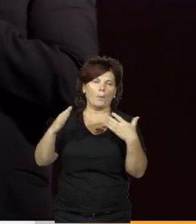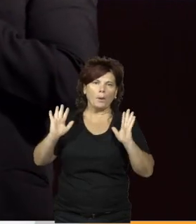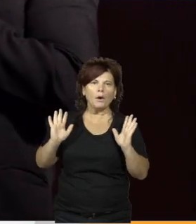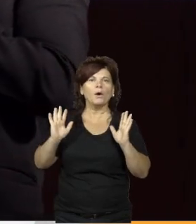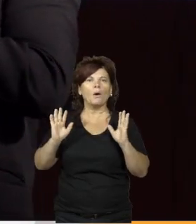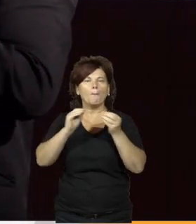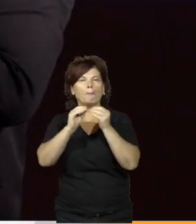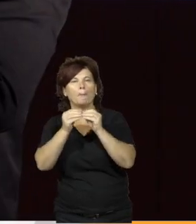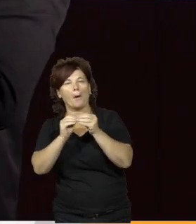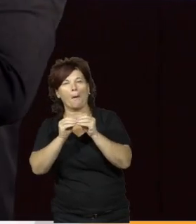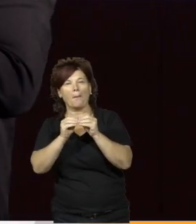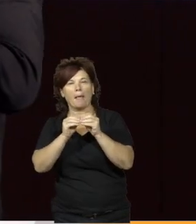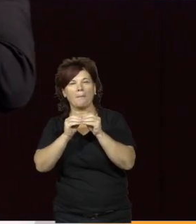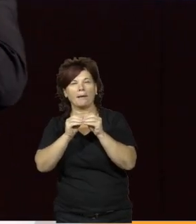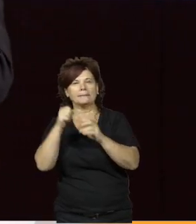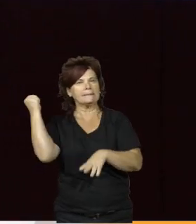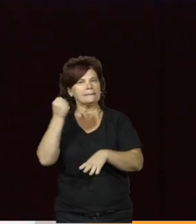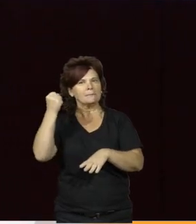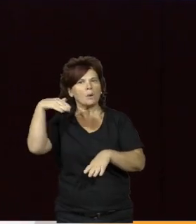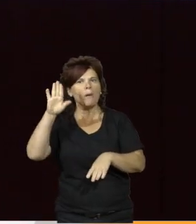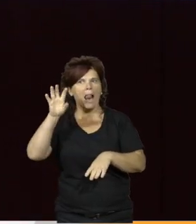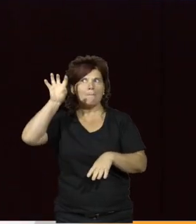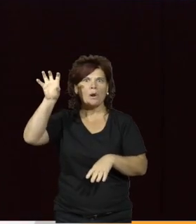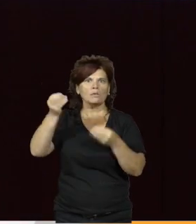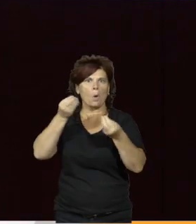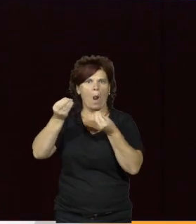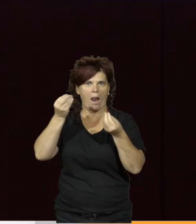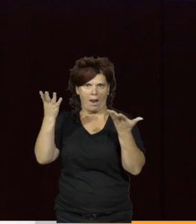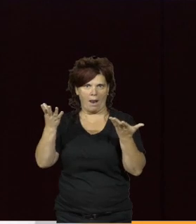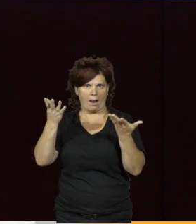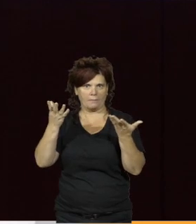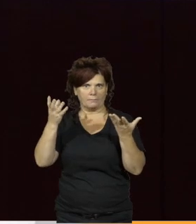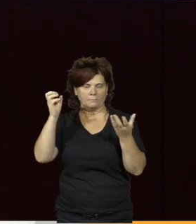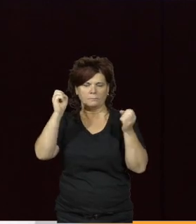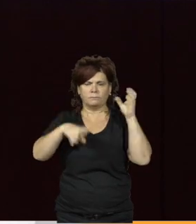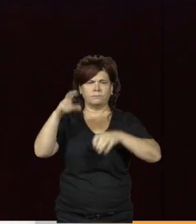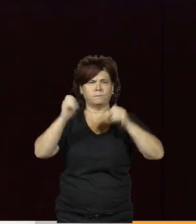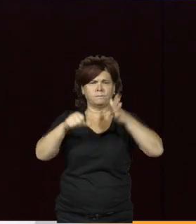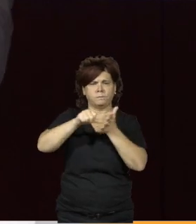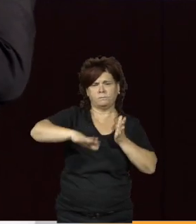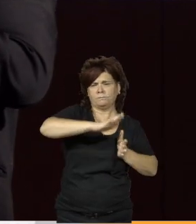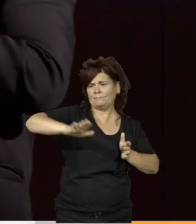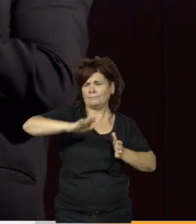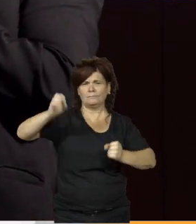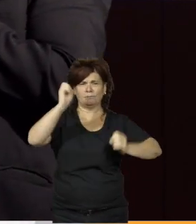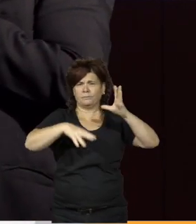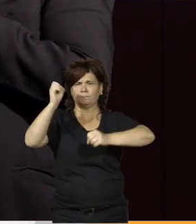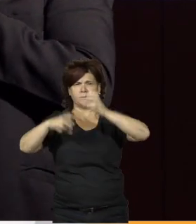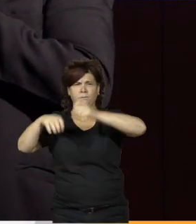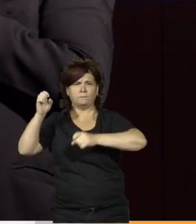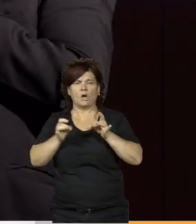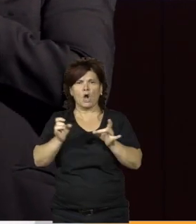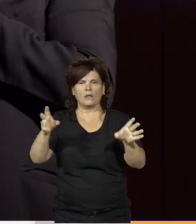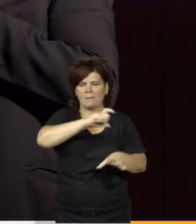las problemáticas más importantes que tenemos en la provincia son la generación de basurales a cielo abierto, la contaminación de